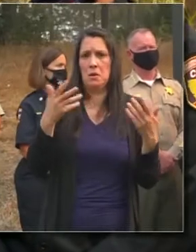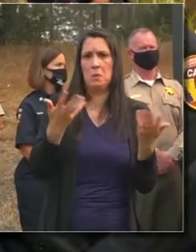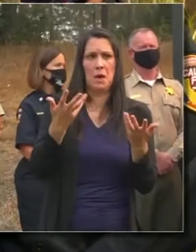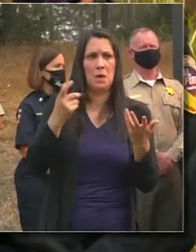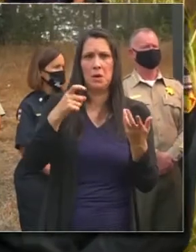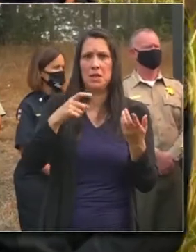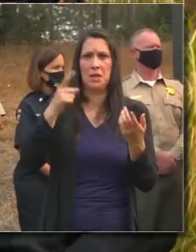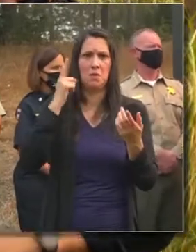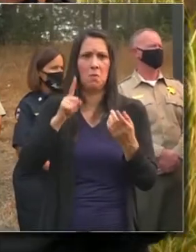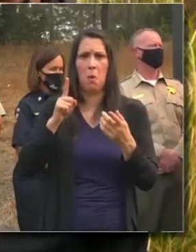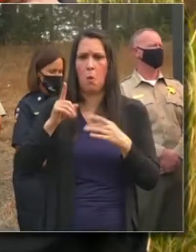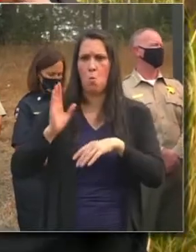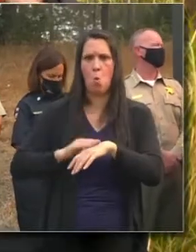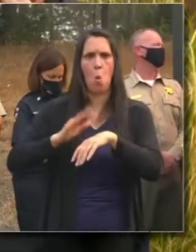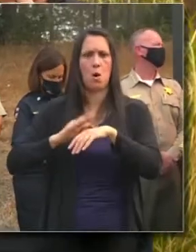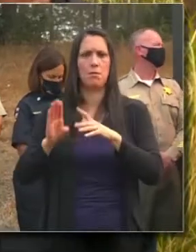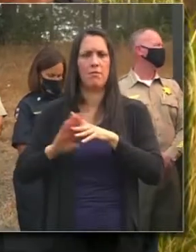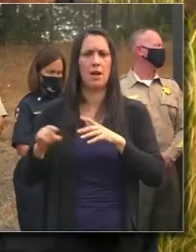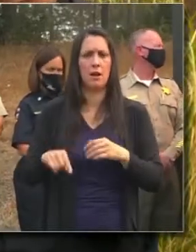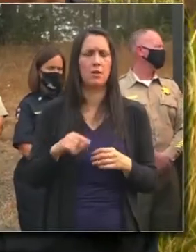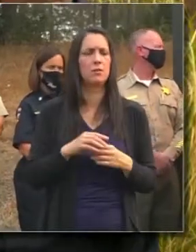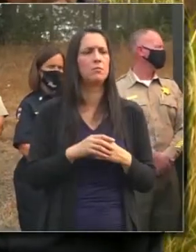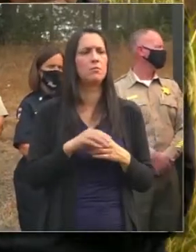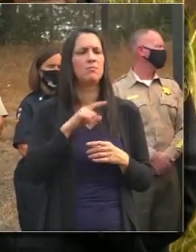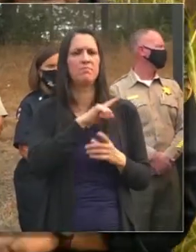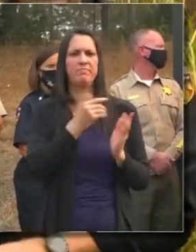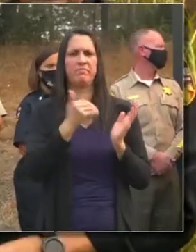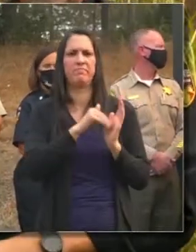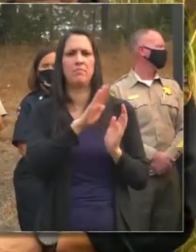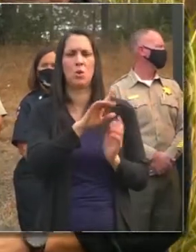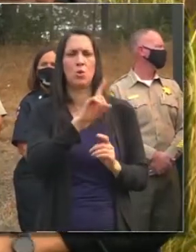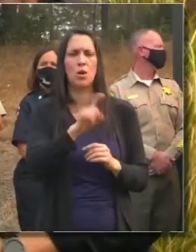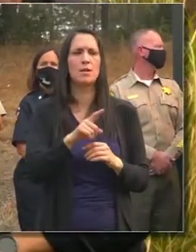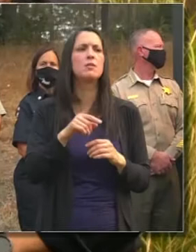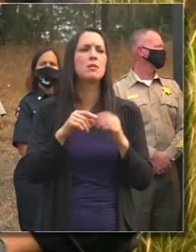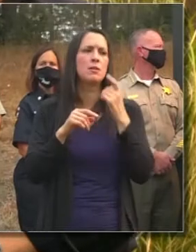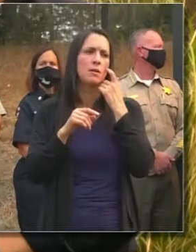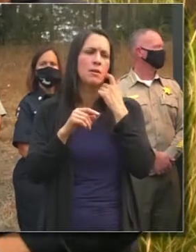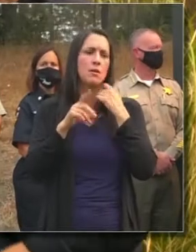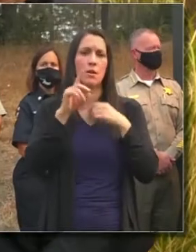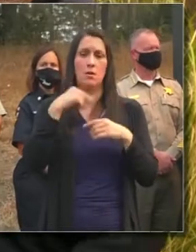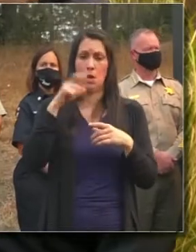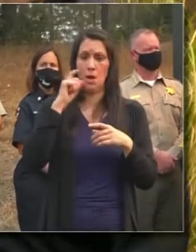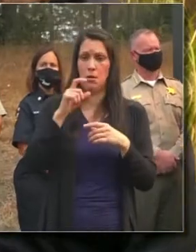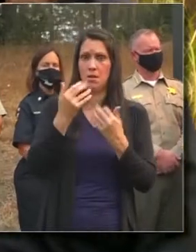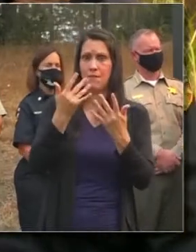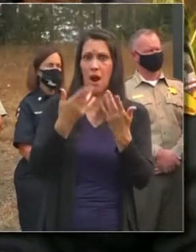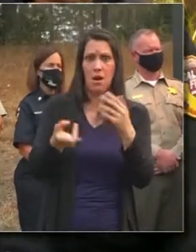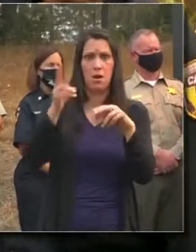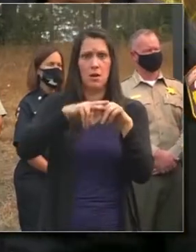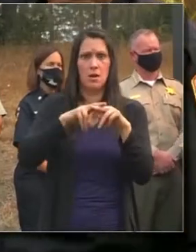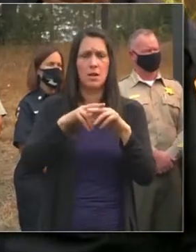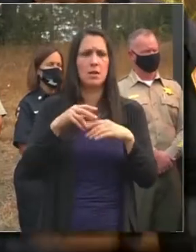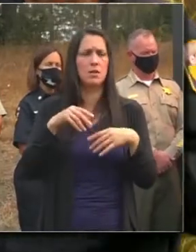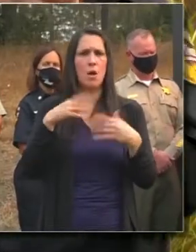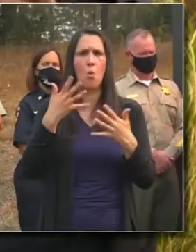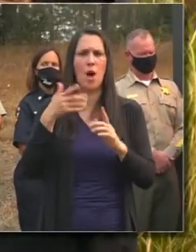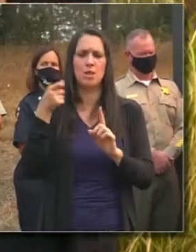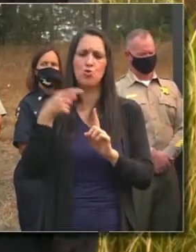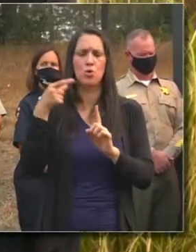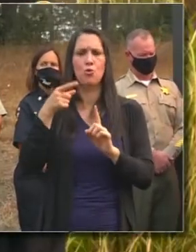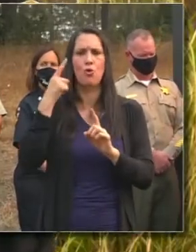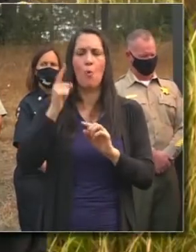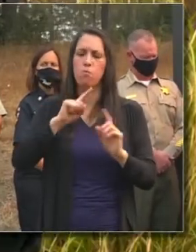qué es lo que desencadenaría a otras advertencias la pregunta se refiere a actividad de